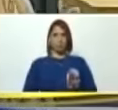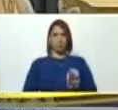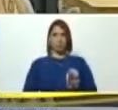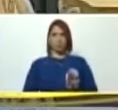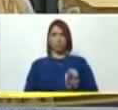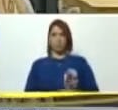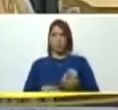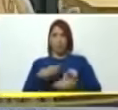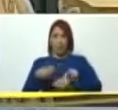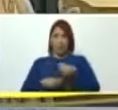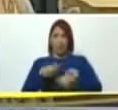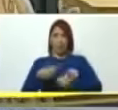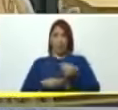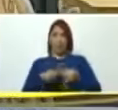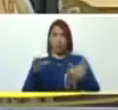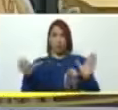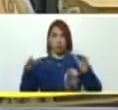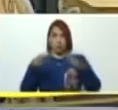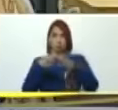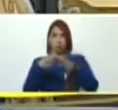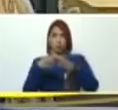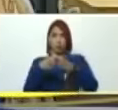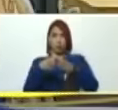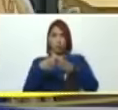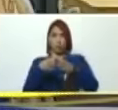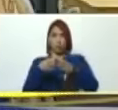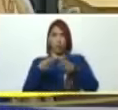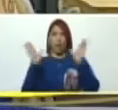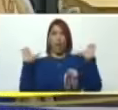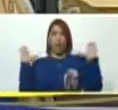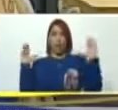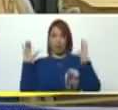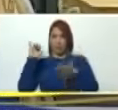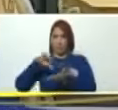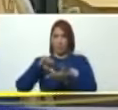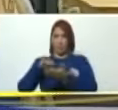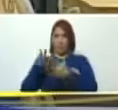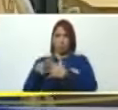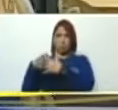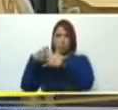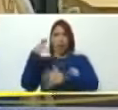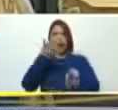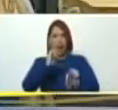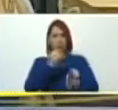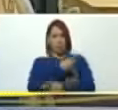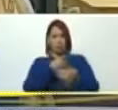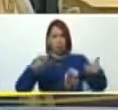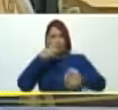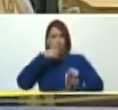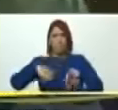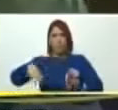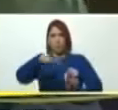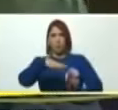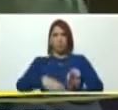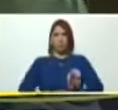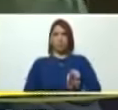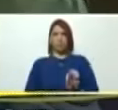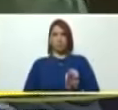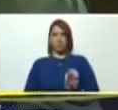realización de la reunión de Los Ángeles. Aquí está la dignidad de un pueblo, aquí